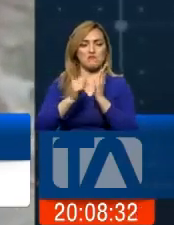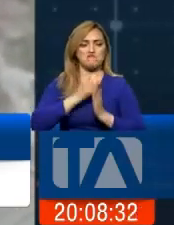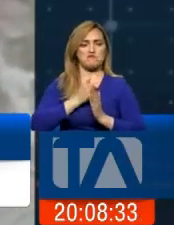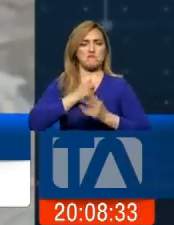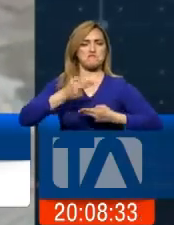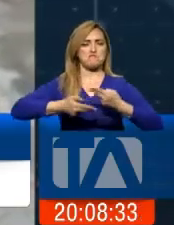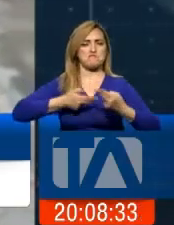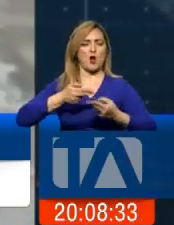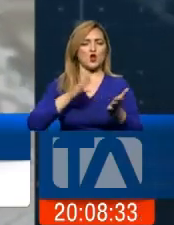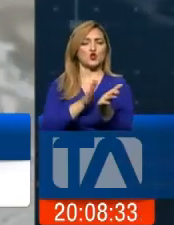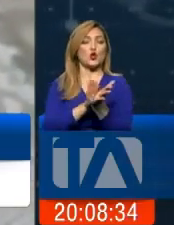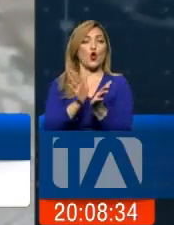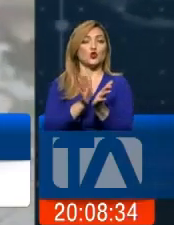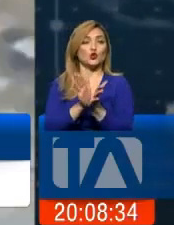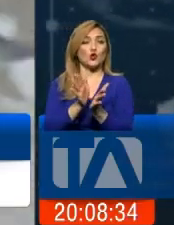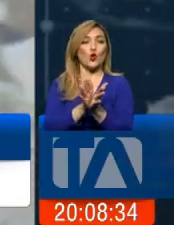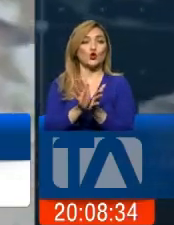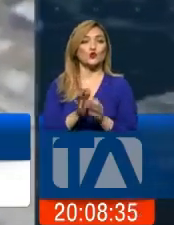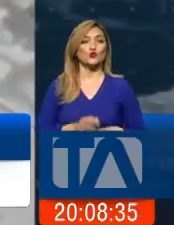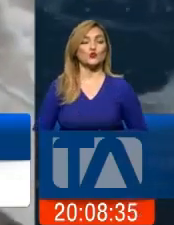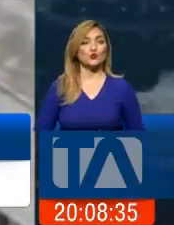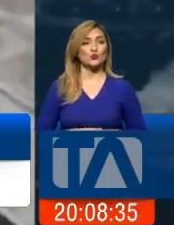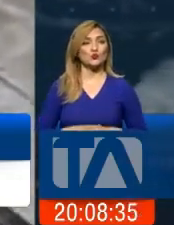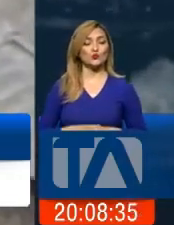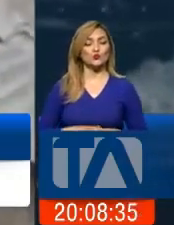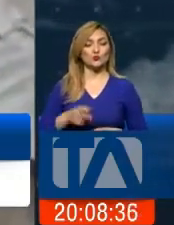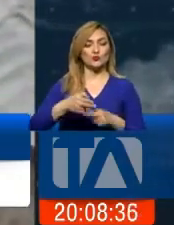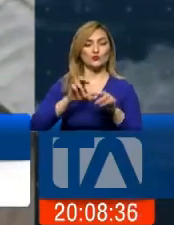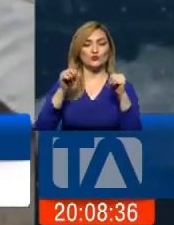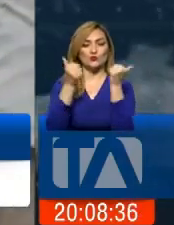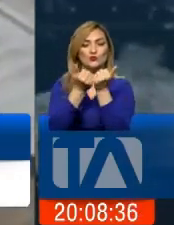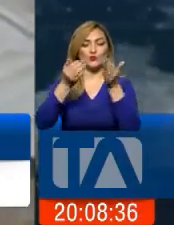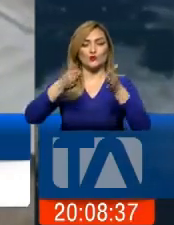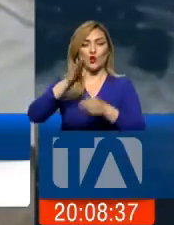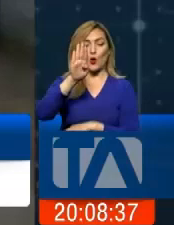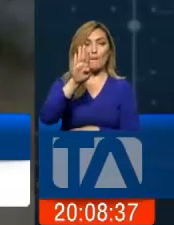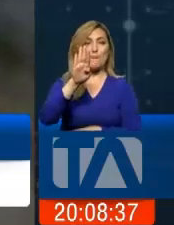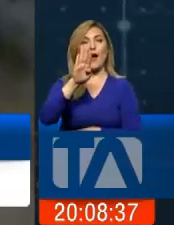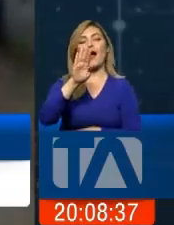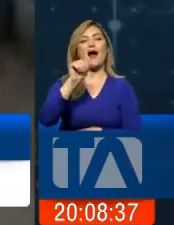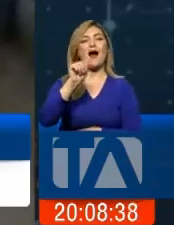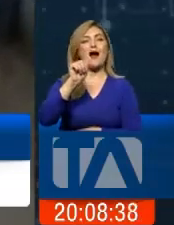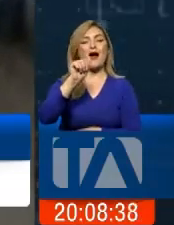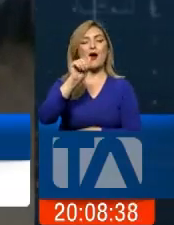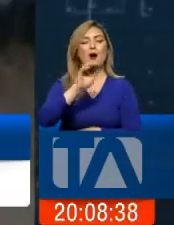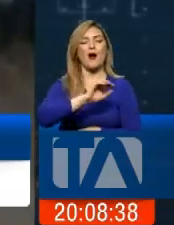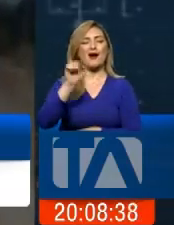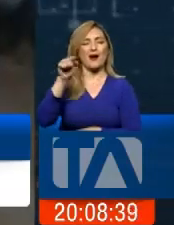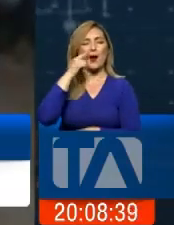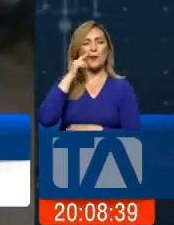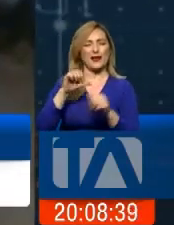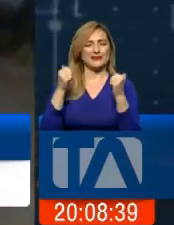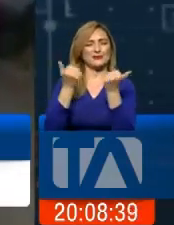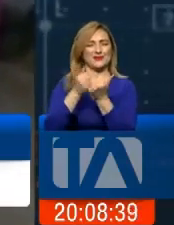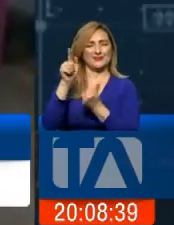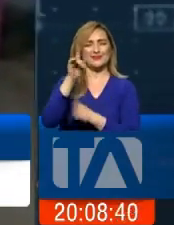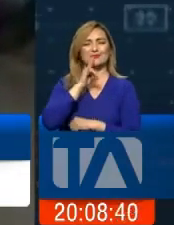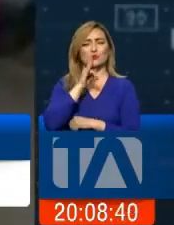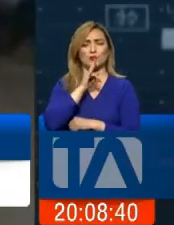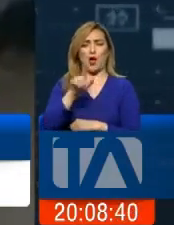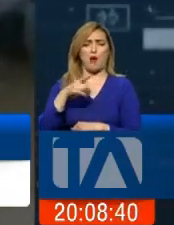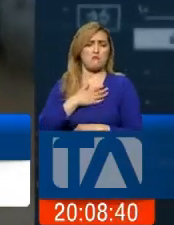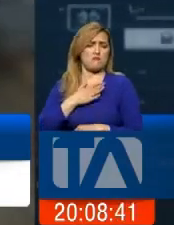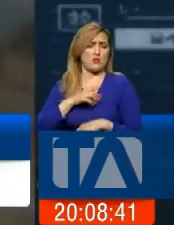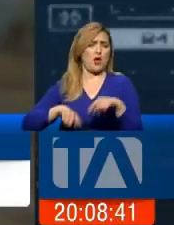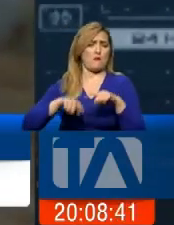expresidente Abdalá Bucaram Ortiz. Asimismo, el exasambleísta Abdalá Bucaram Puley ha confirmado que Salcedo pertenece a su círculo de